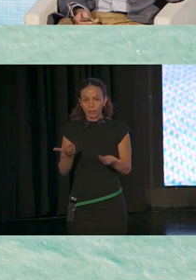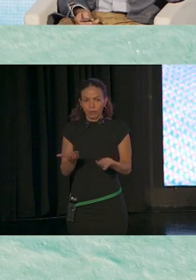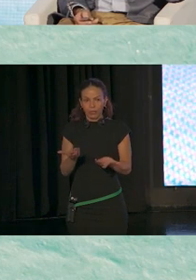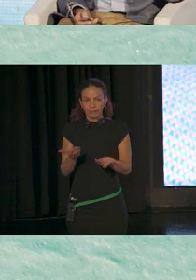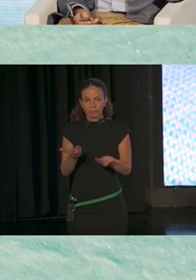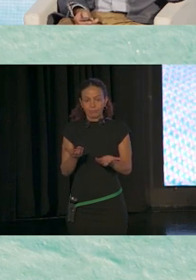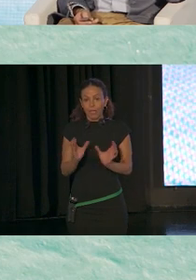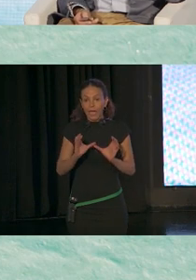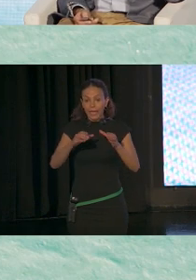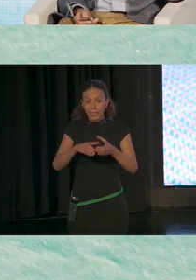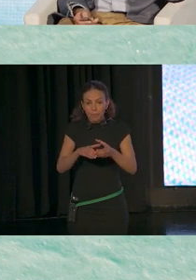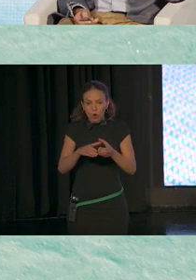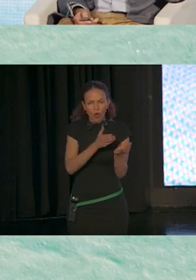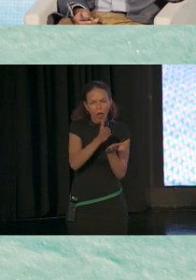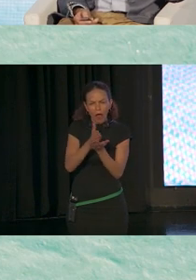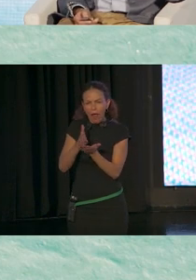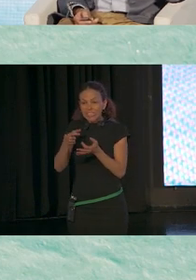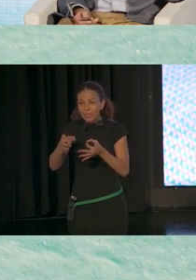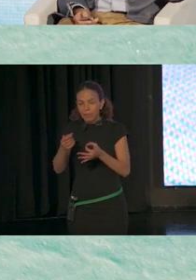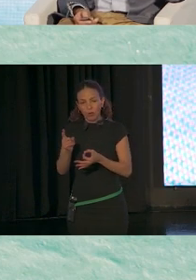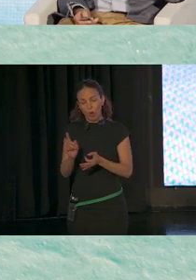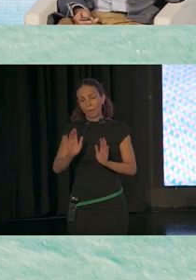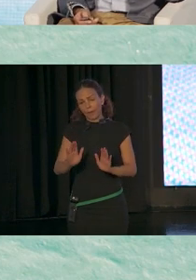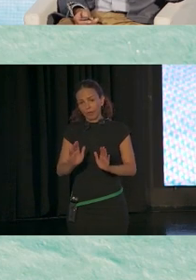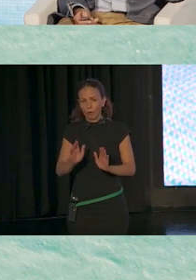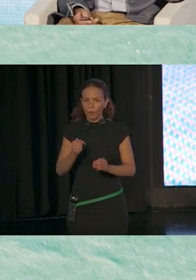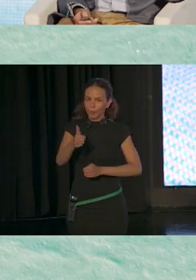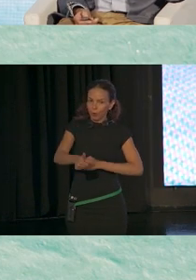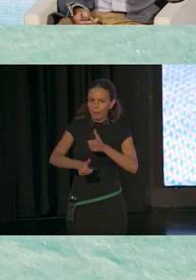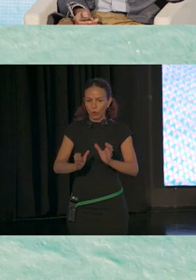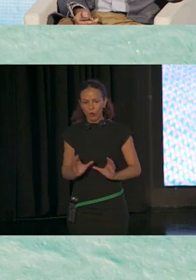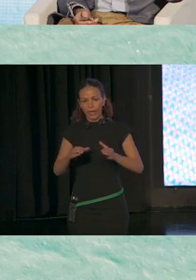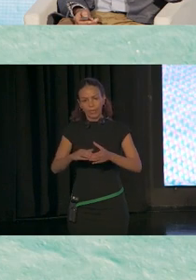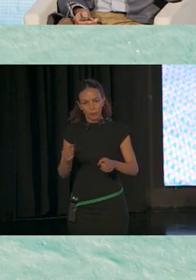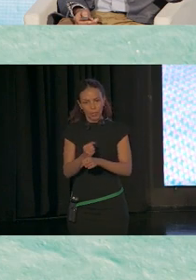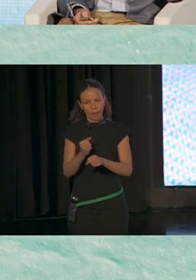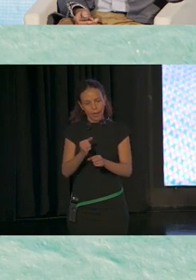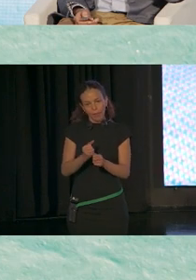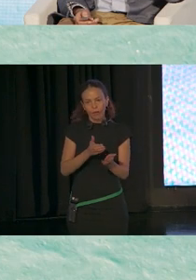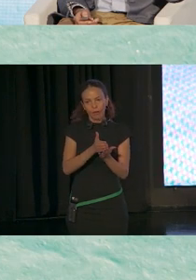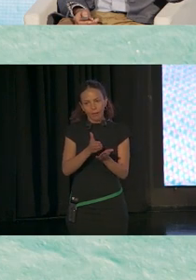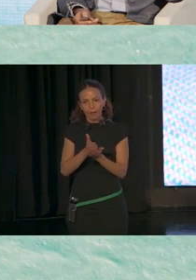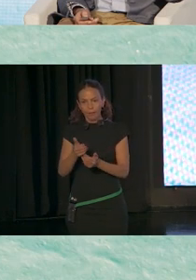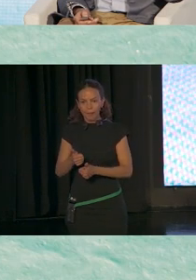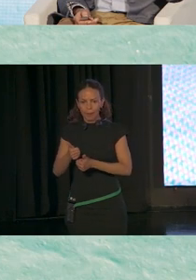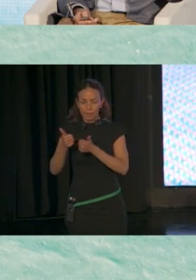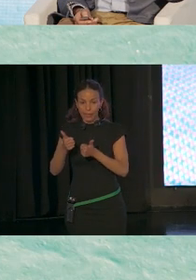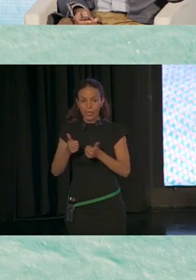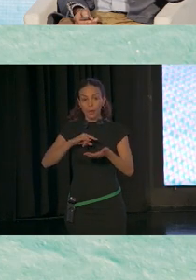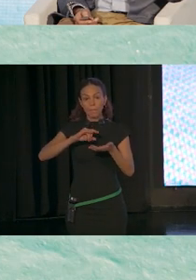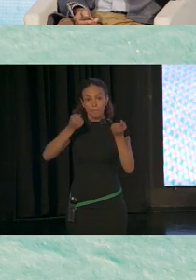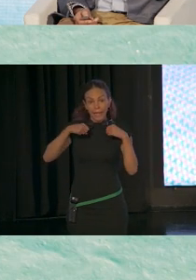transdisciplinar, pero bueno, se va en ese camino con trabajo en equipo cada vez más importante. Hay prácticas y